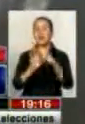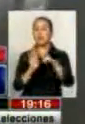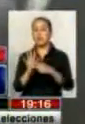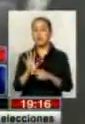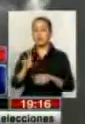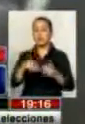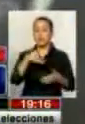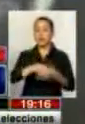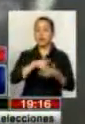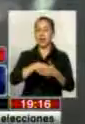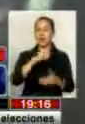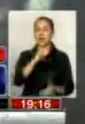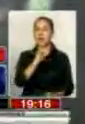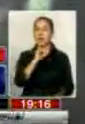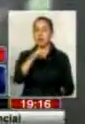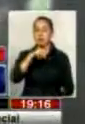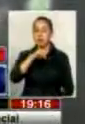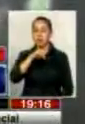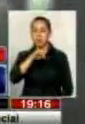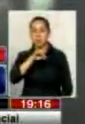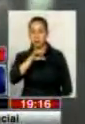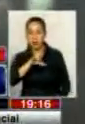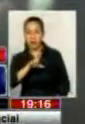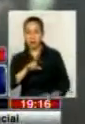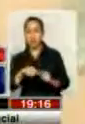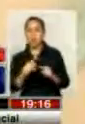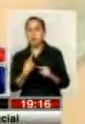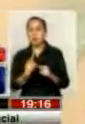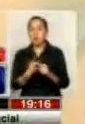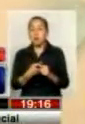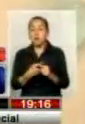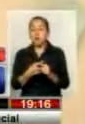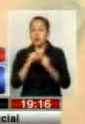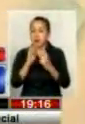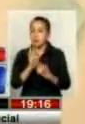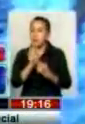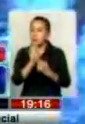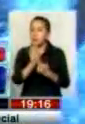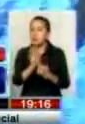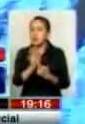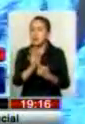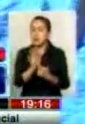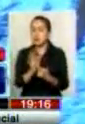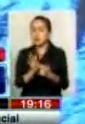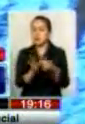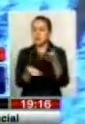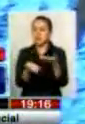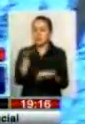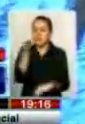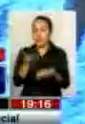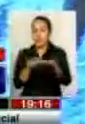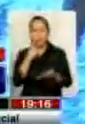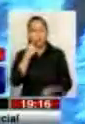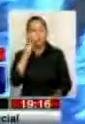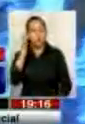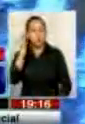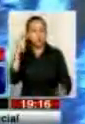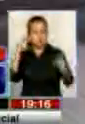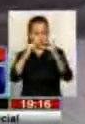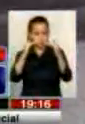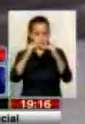electoral binominal, que incluye la posibilidad de un criterio de representación equilibrada entre hombres y mujeres, que plantea en